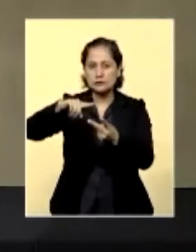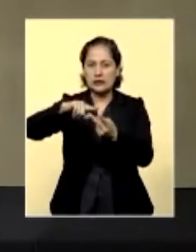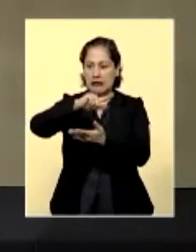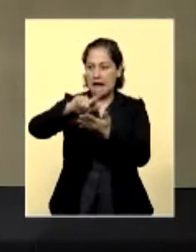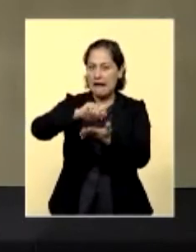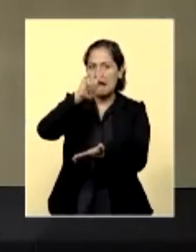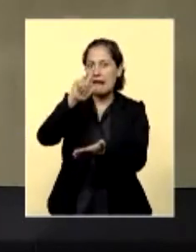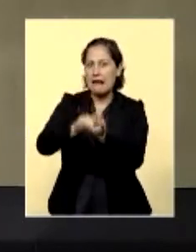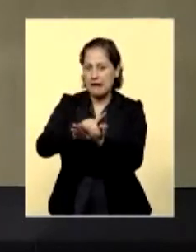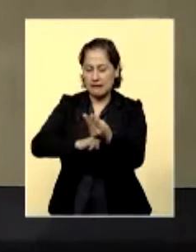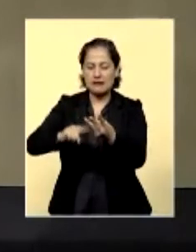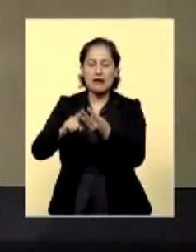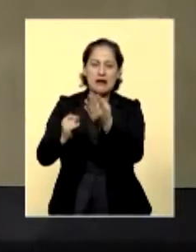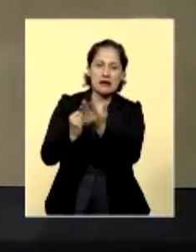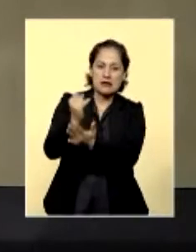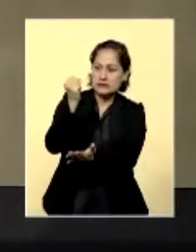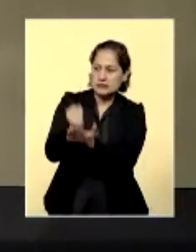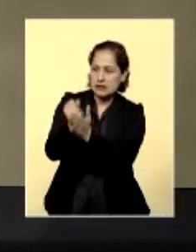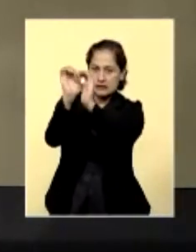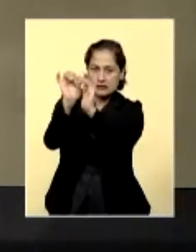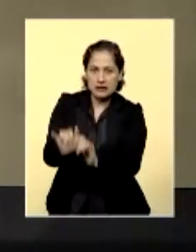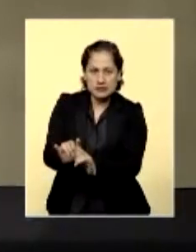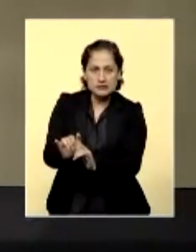das sentenças, de las sentencias.